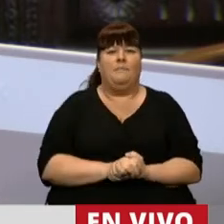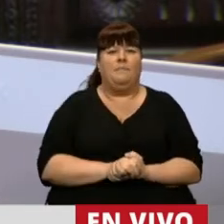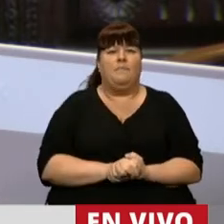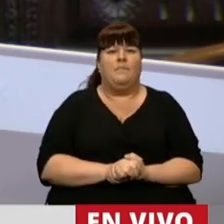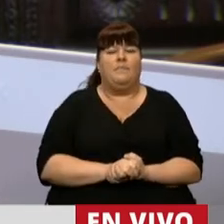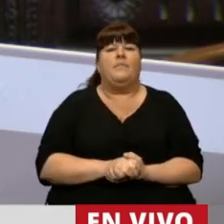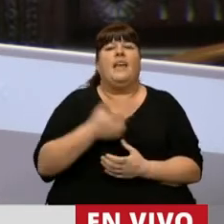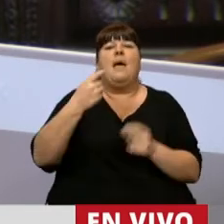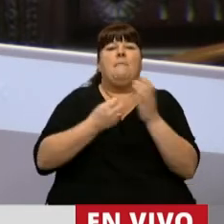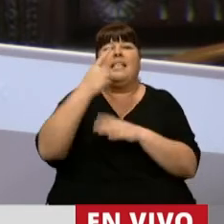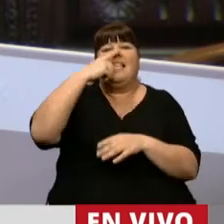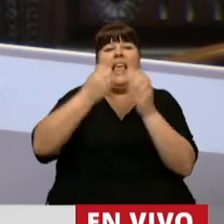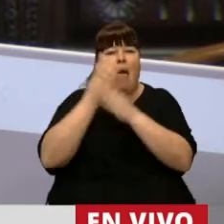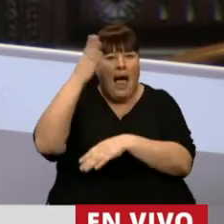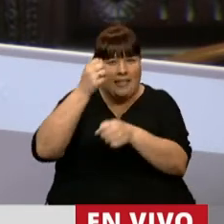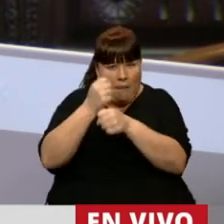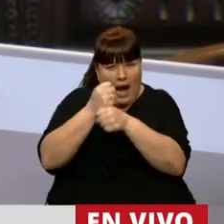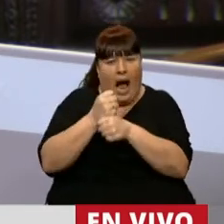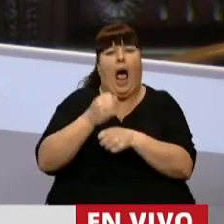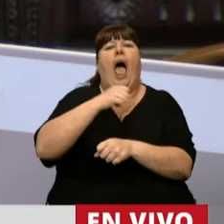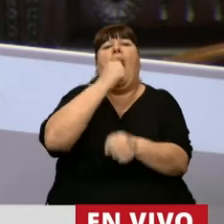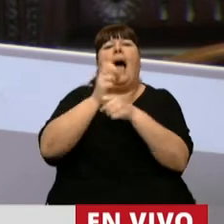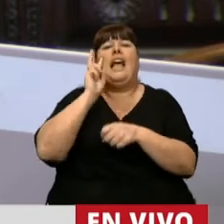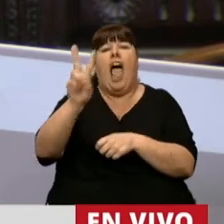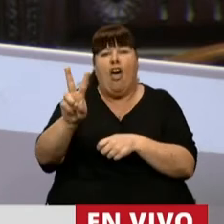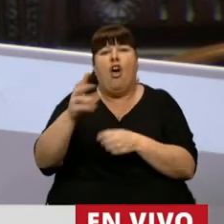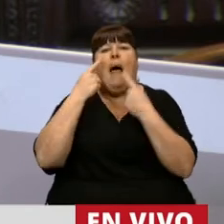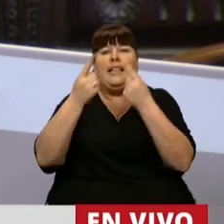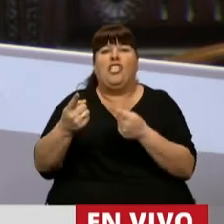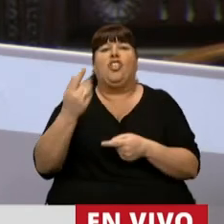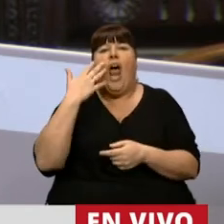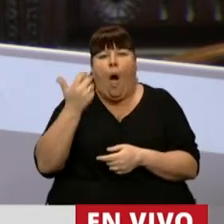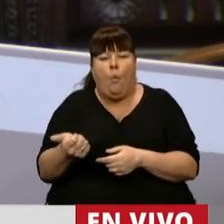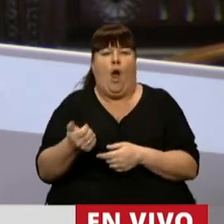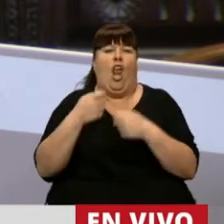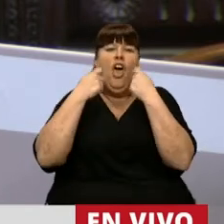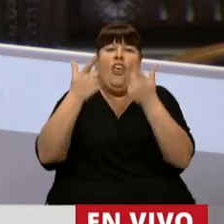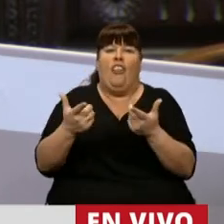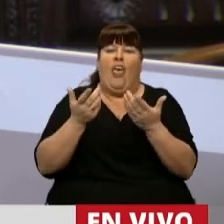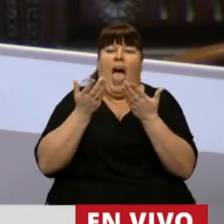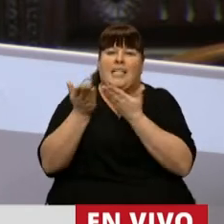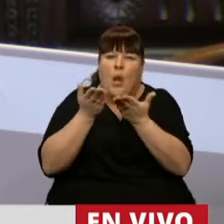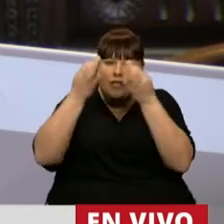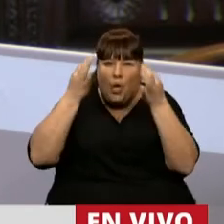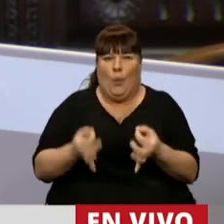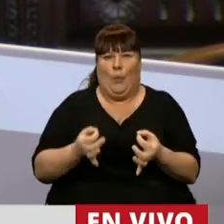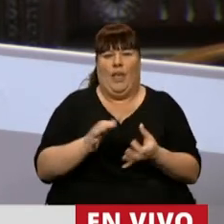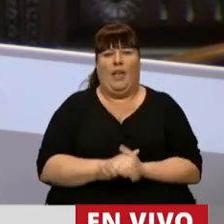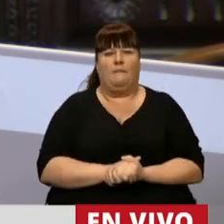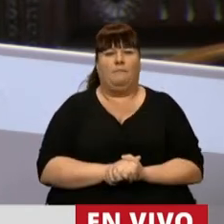los días desde las 7 de la mañana hasta las 2 de la tarde a atender a nuestros abuelos, a brindarles el mejor